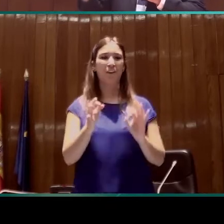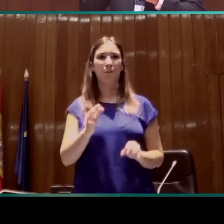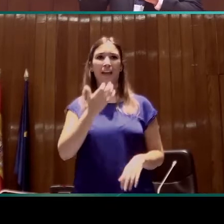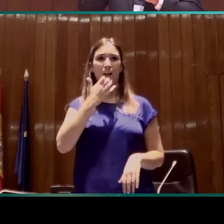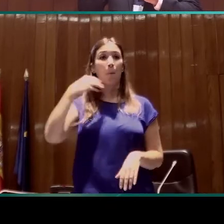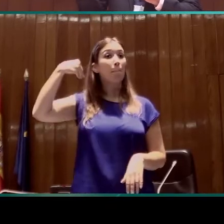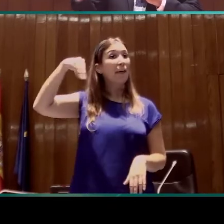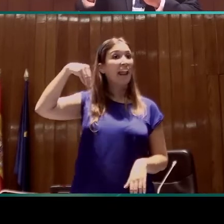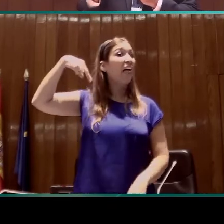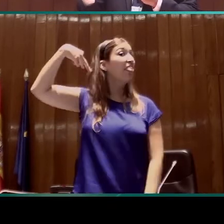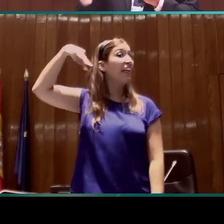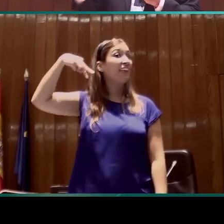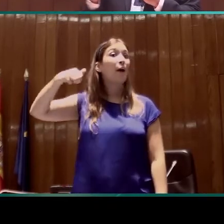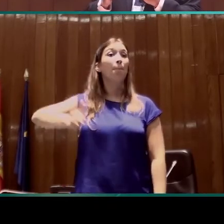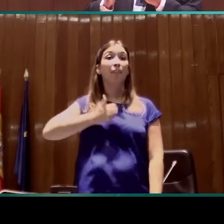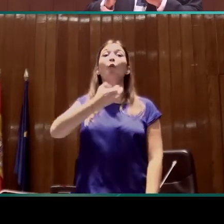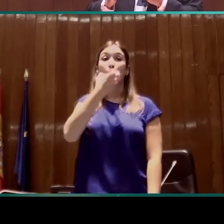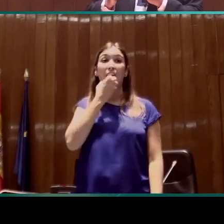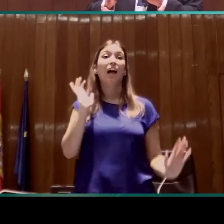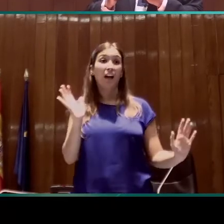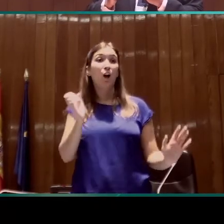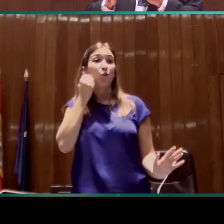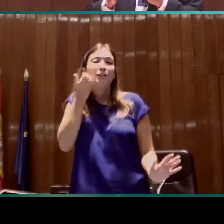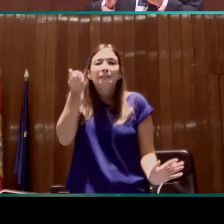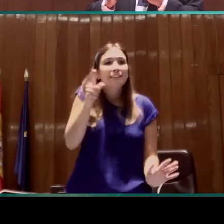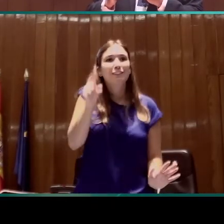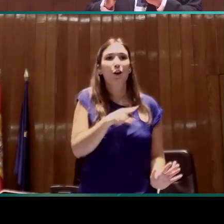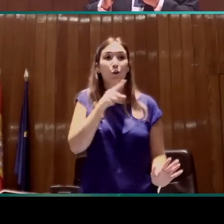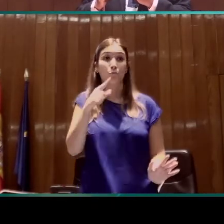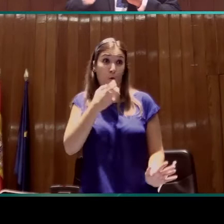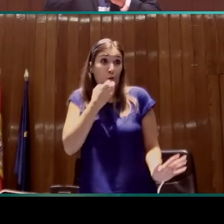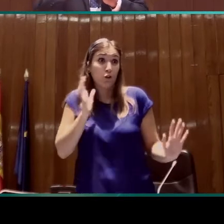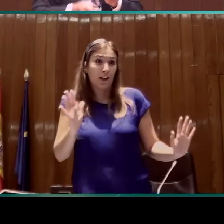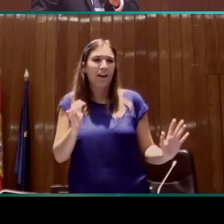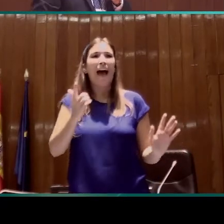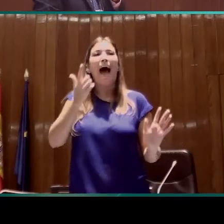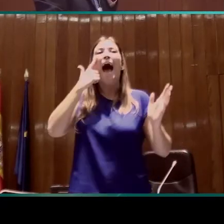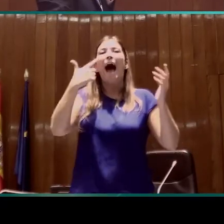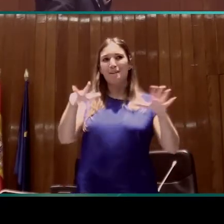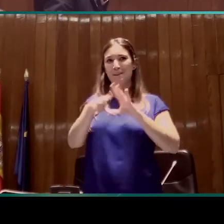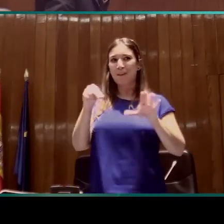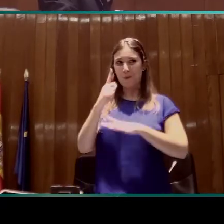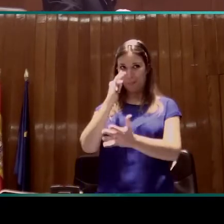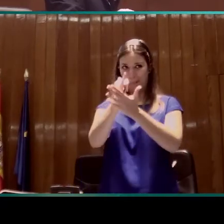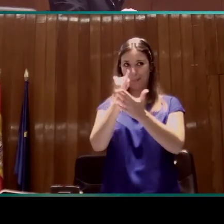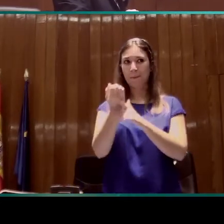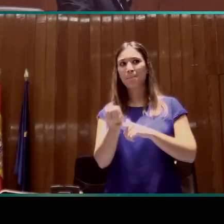cereza son dos frutas que se parecen, ¿eh? Vale, vamos a ver algunos de los